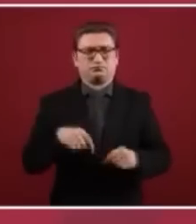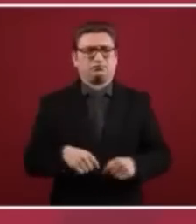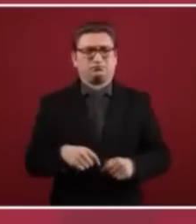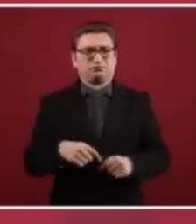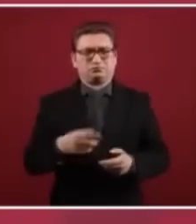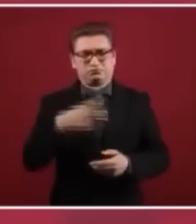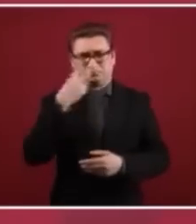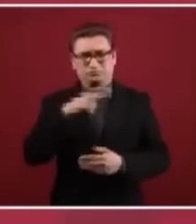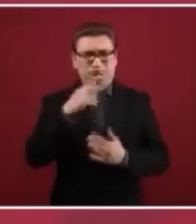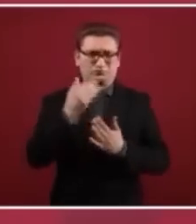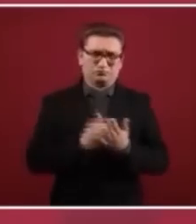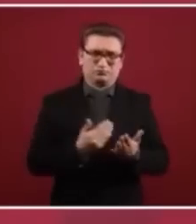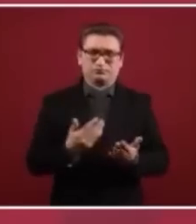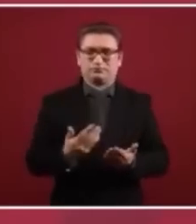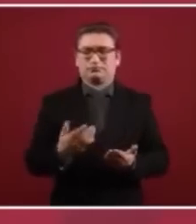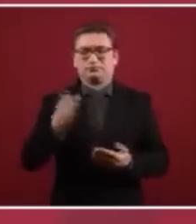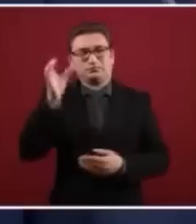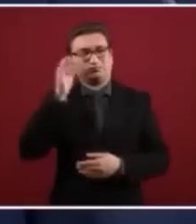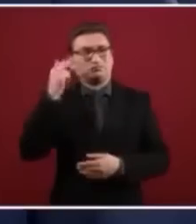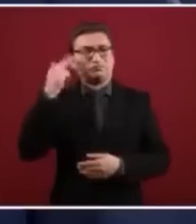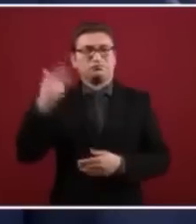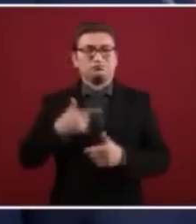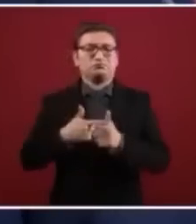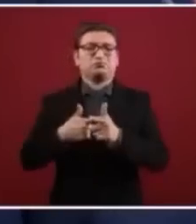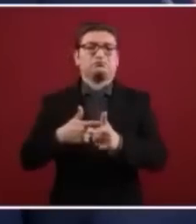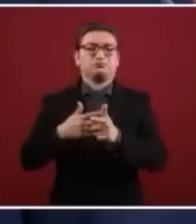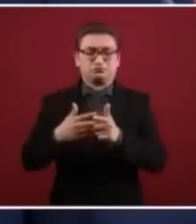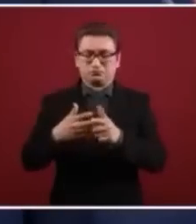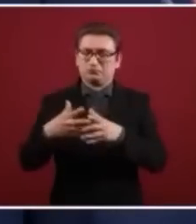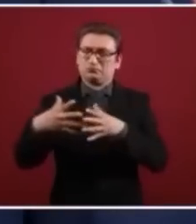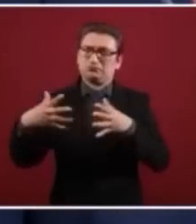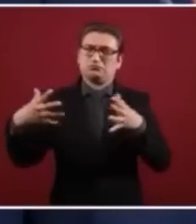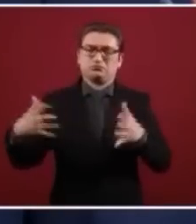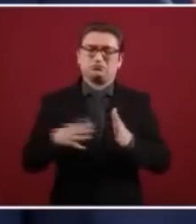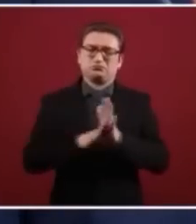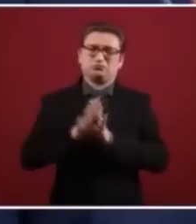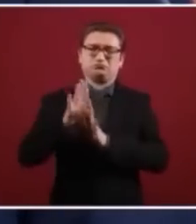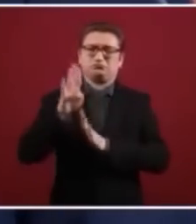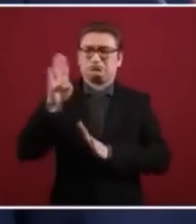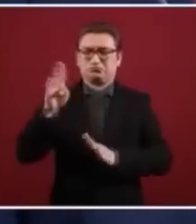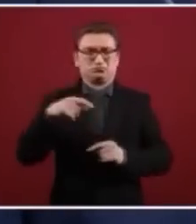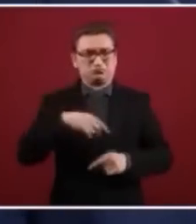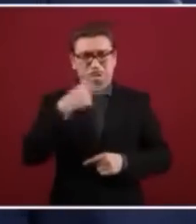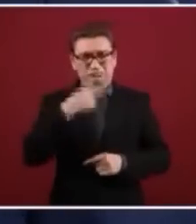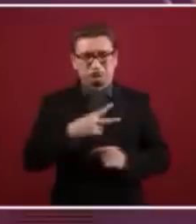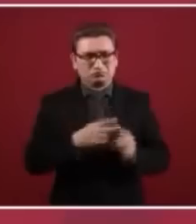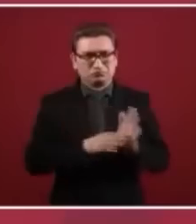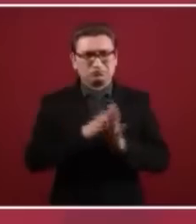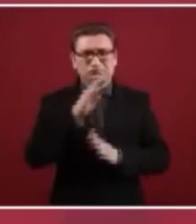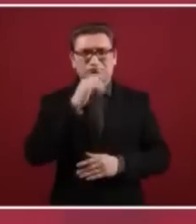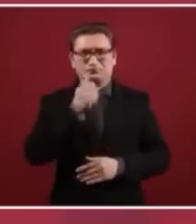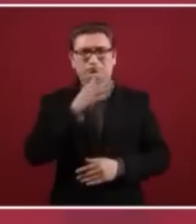que en México. Y en China siguen creciendo y en México no.